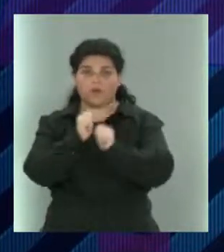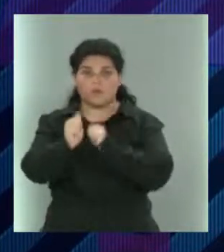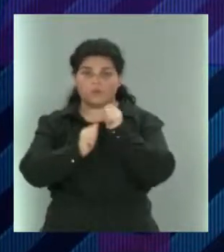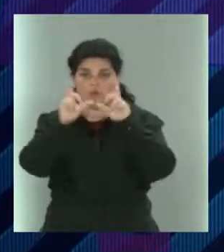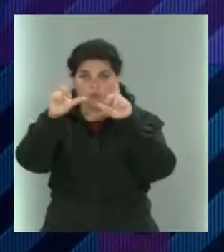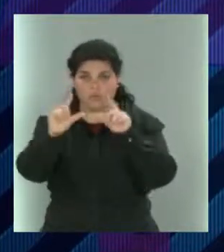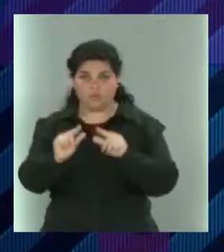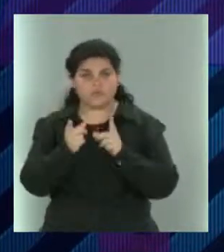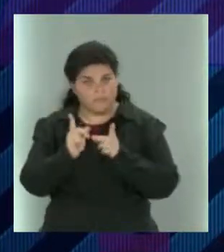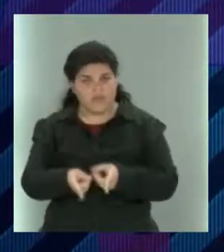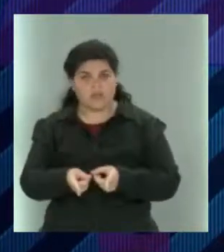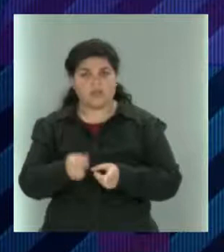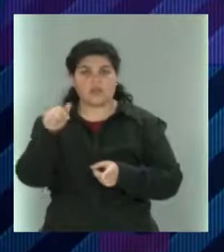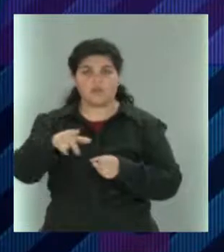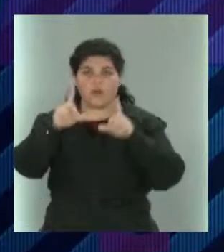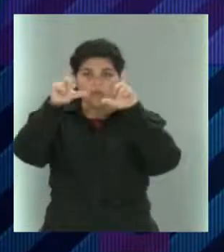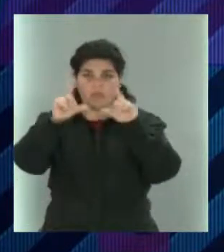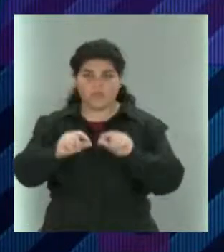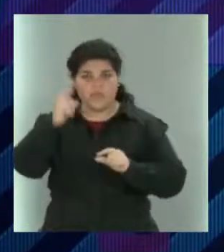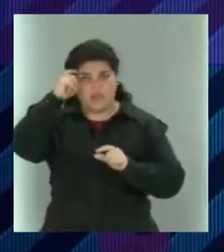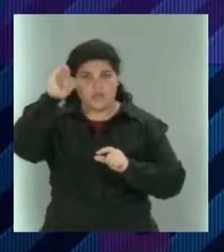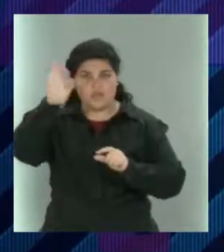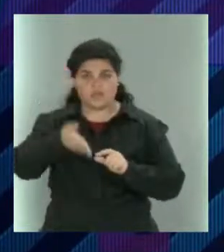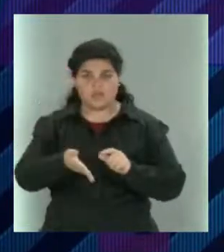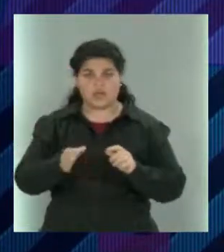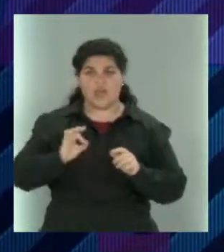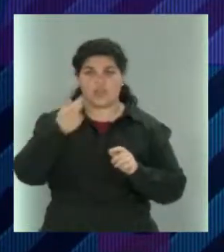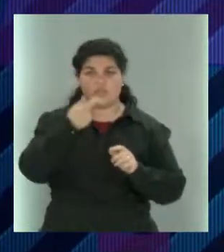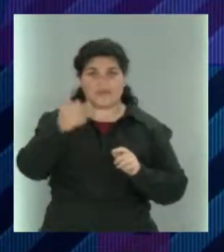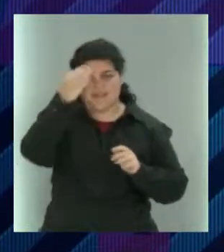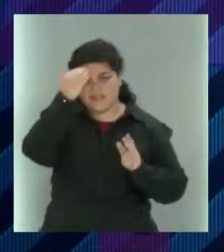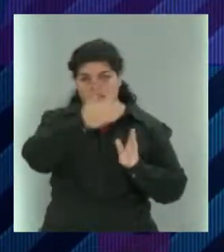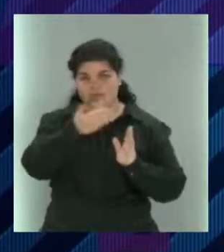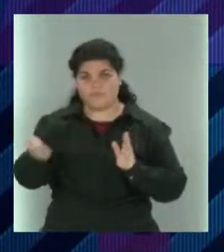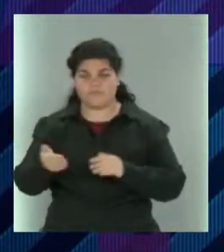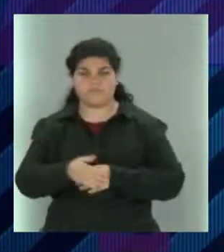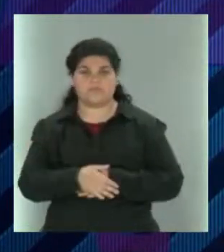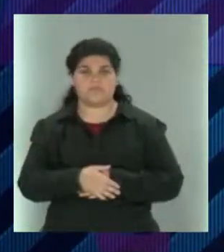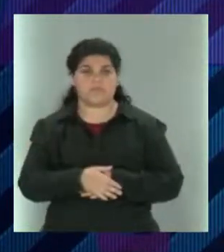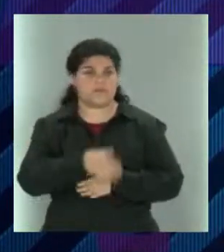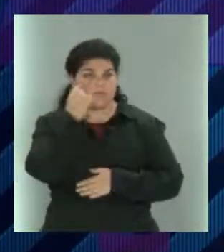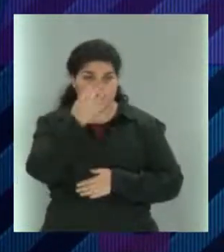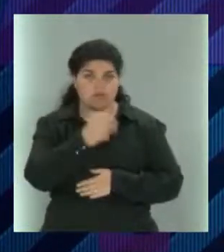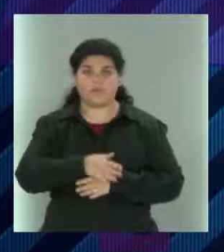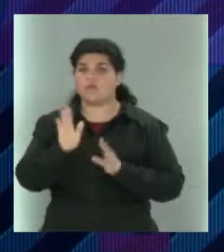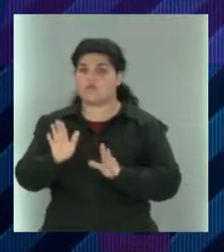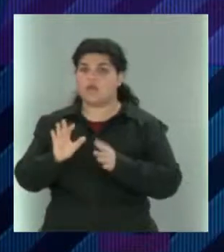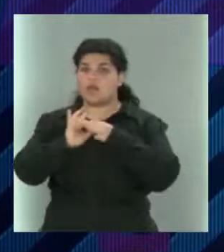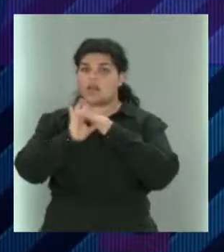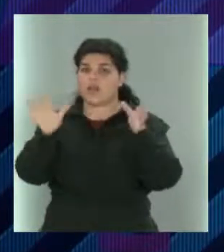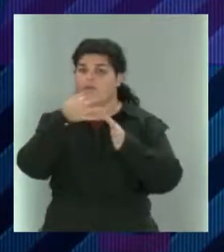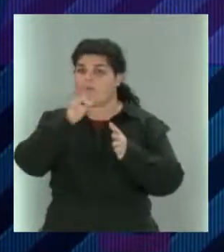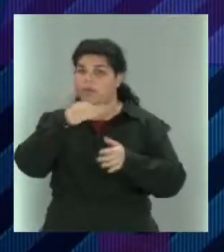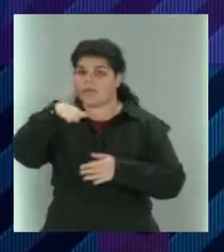del petróleo en un 10% acumulado del 2015. Entonces, liberar la importación